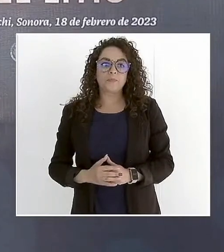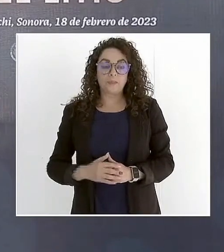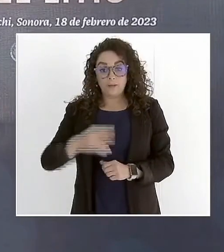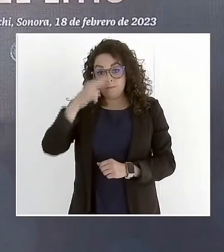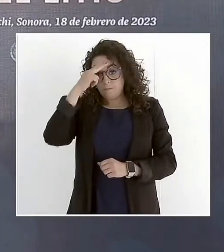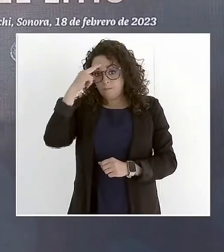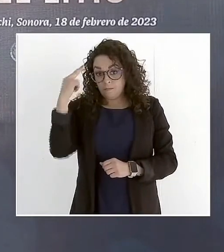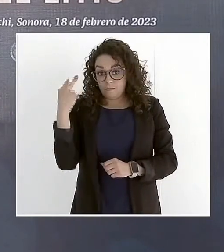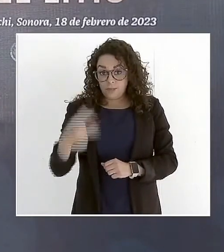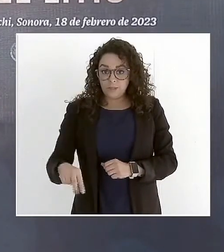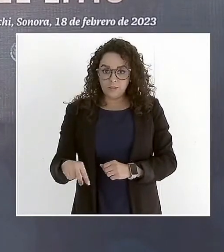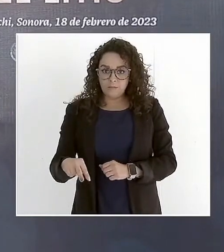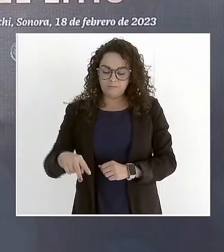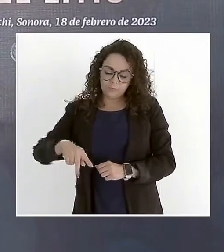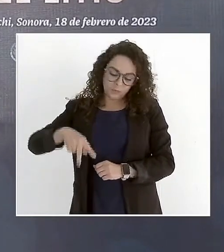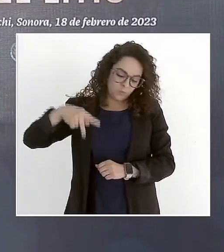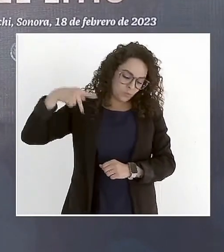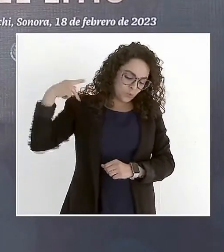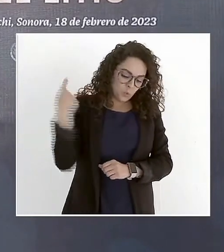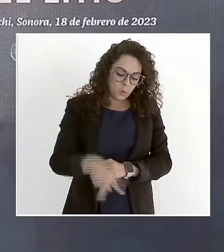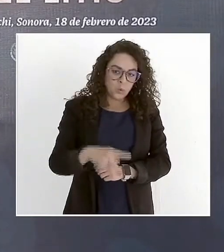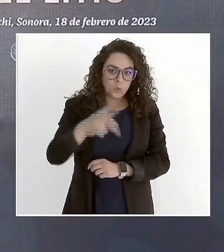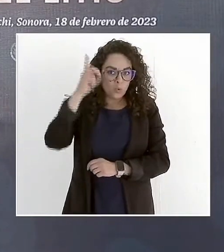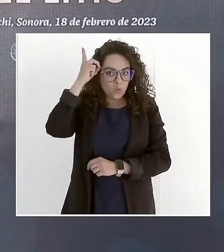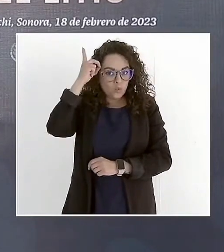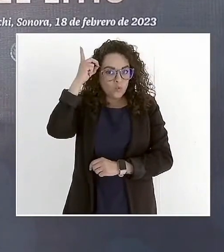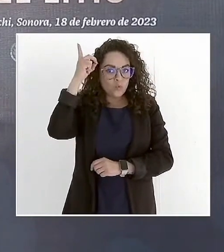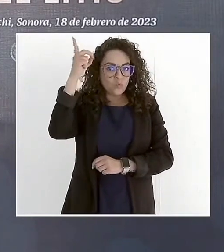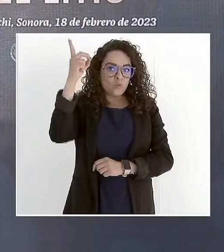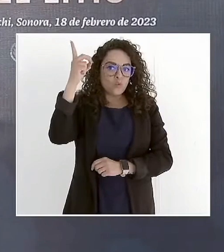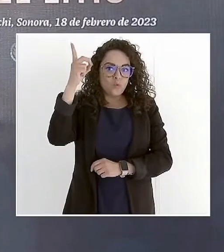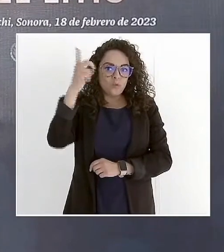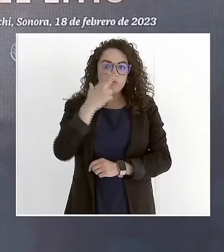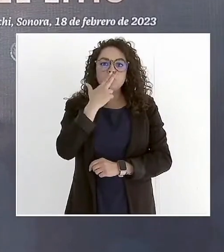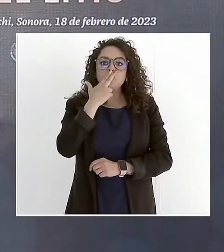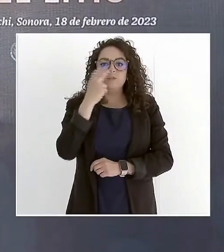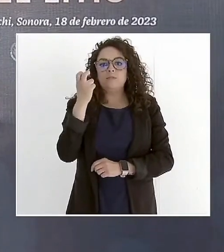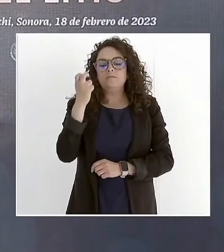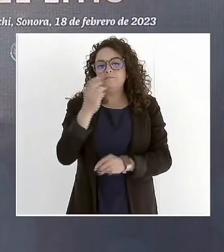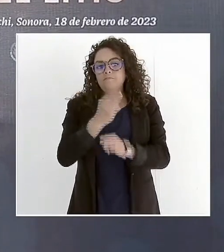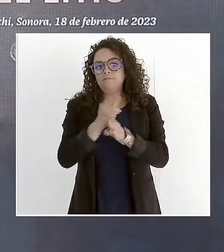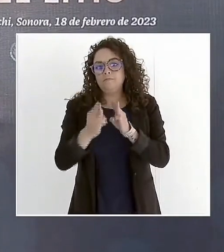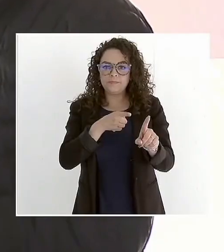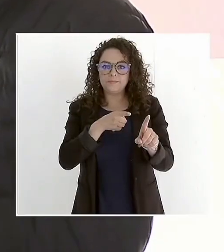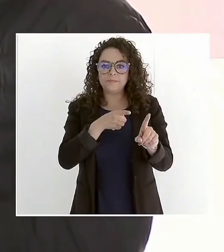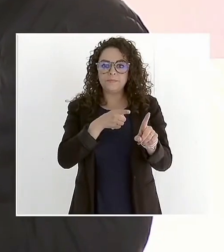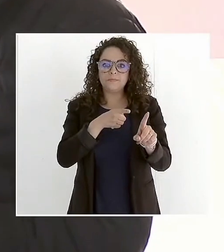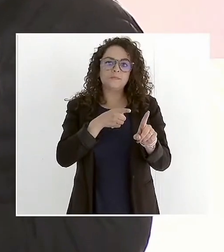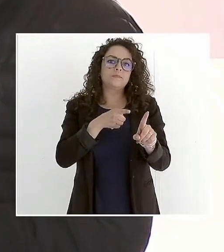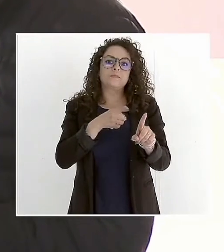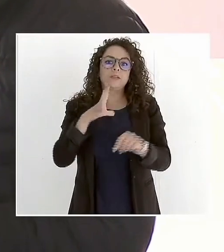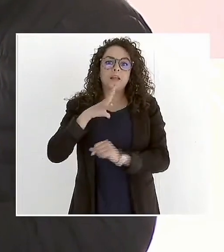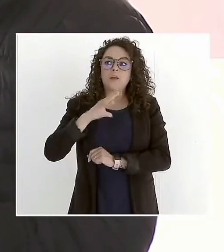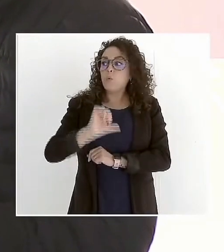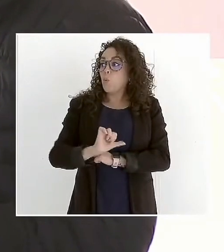que los técnicos mexicanos ya trabajan en determinar la técnica para lograr la separación de ambos elementos López Obrador